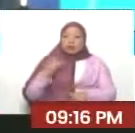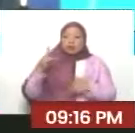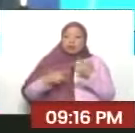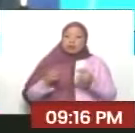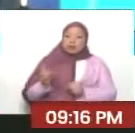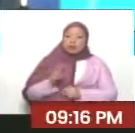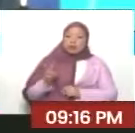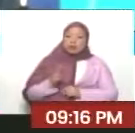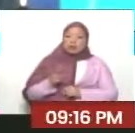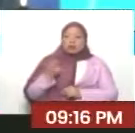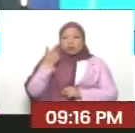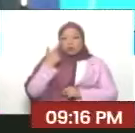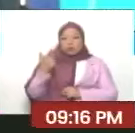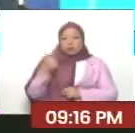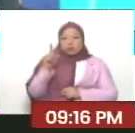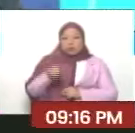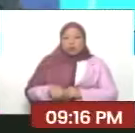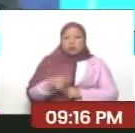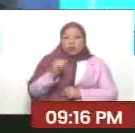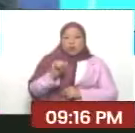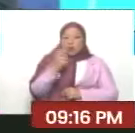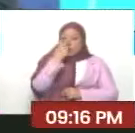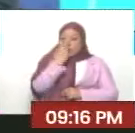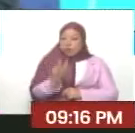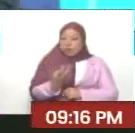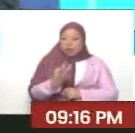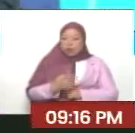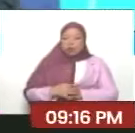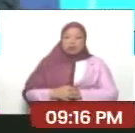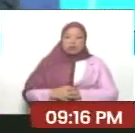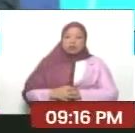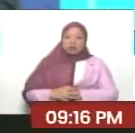¿Ah? Mira, también tenemos invitado